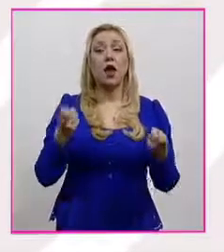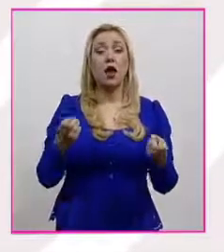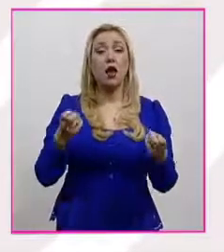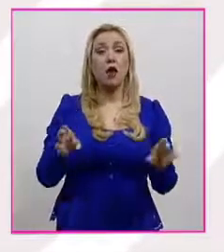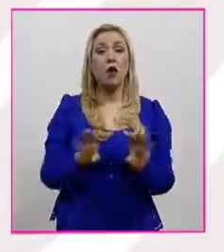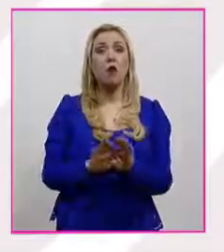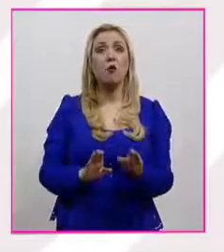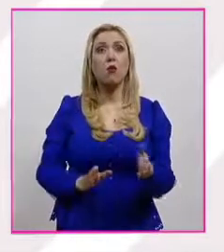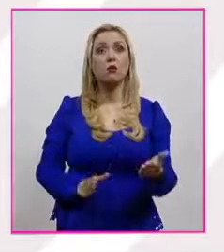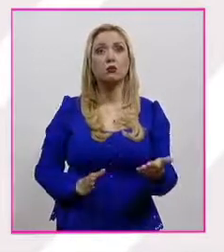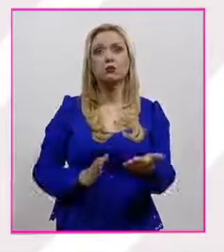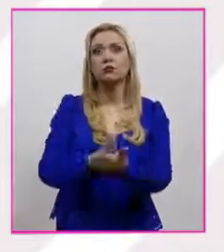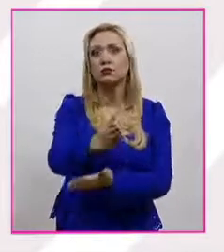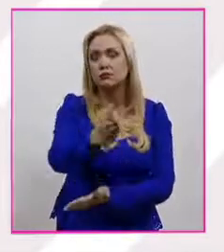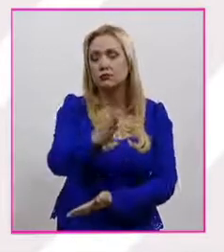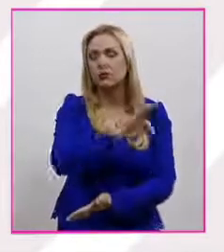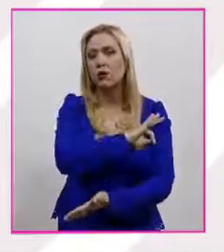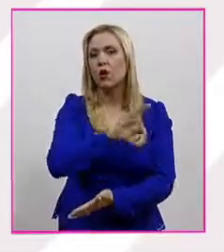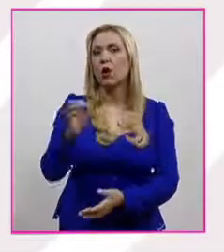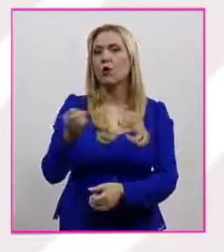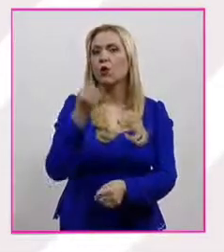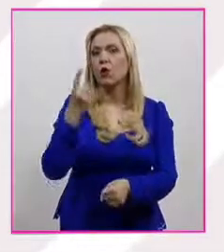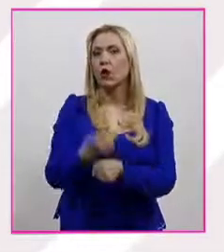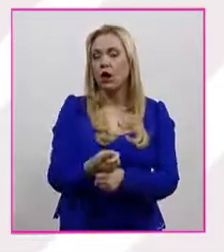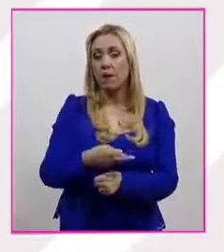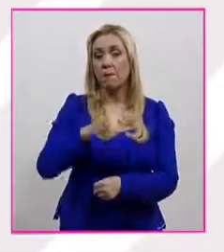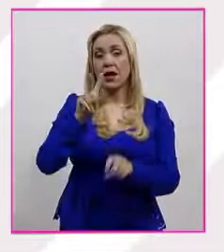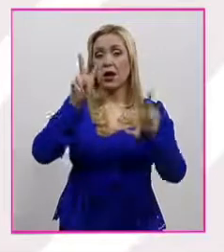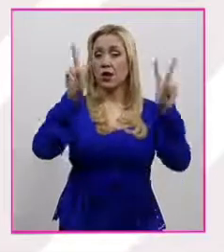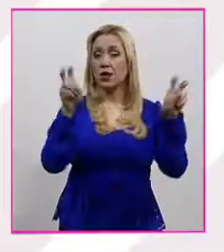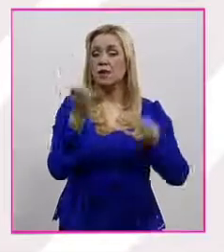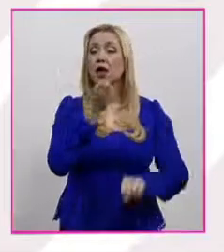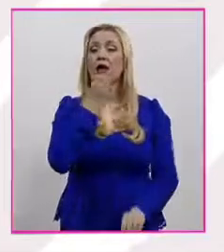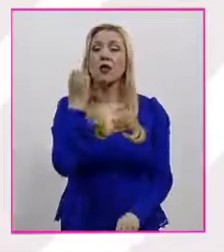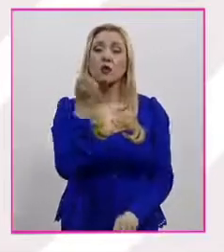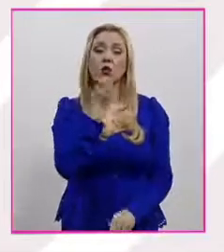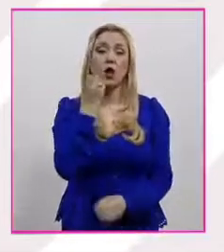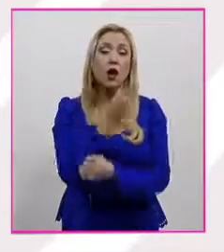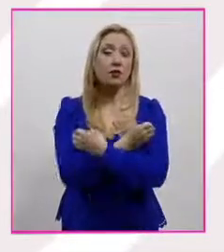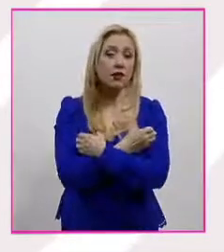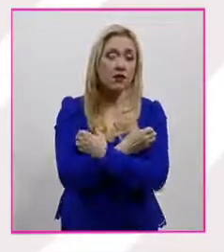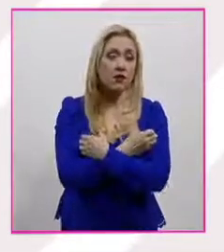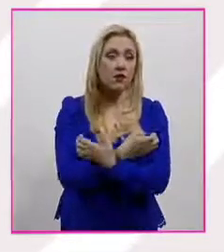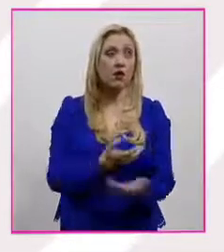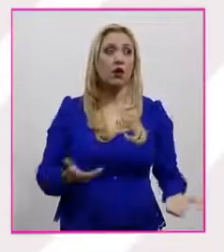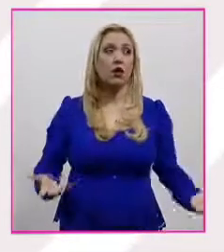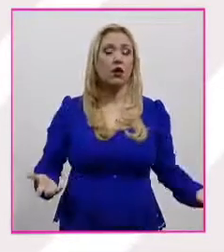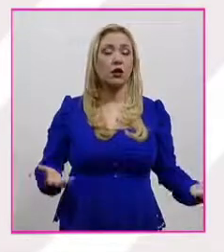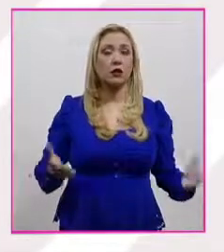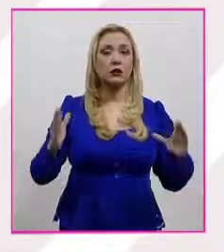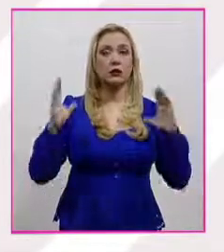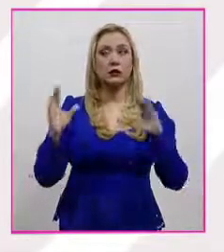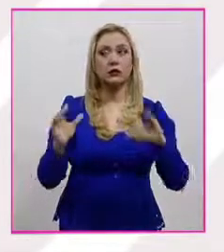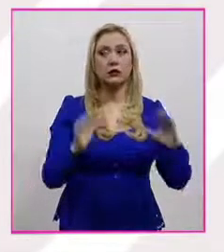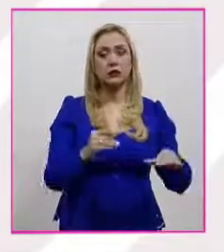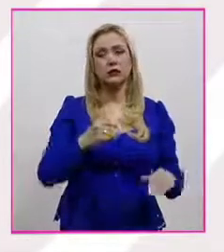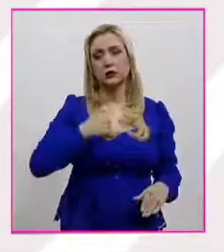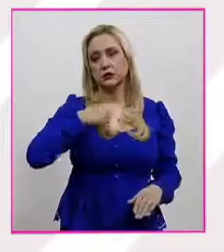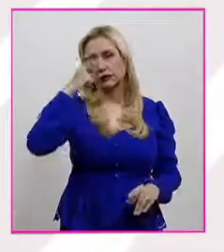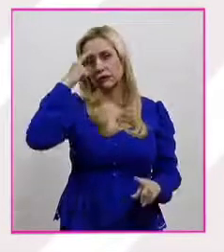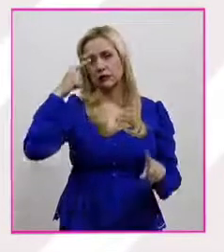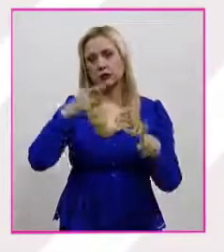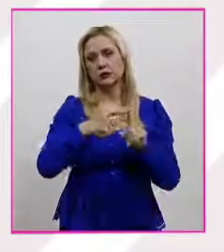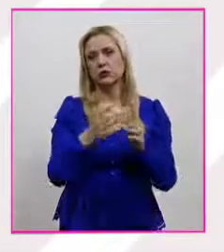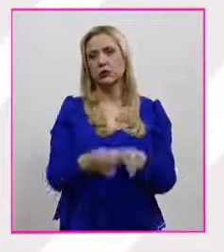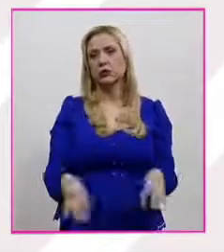a oportunidades en general, pero en el tema educativo, que es el que nos interesa destacar el día de hoy, y que en algún otro